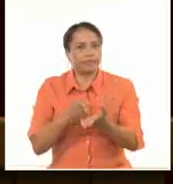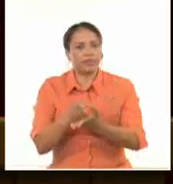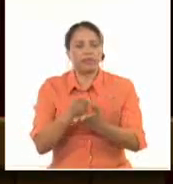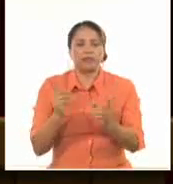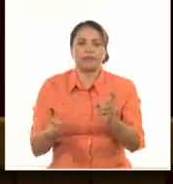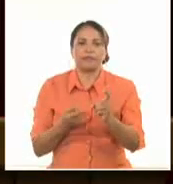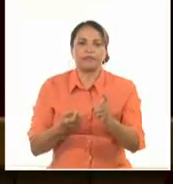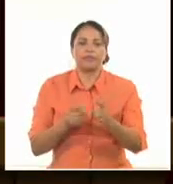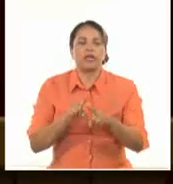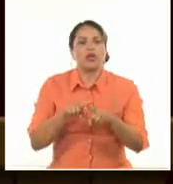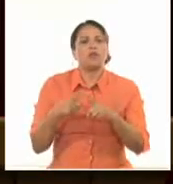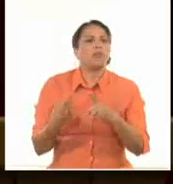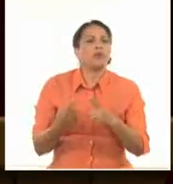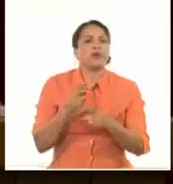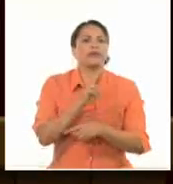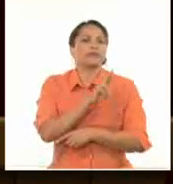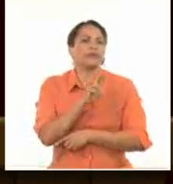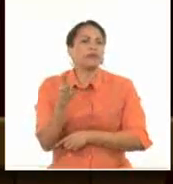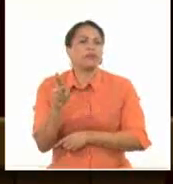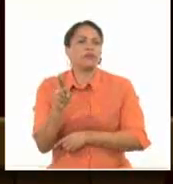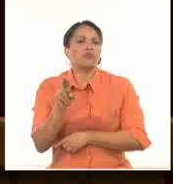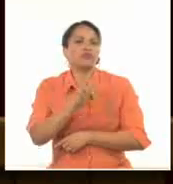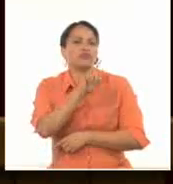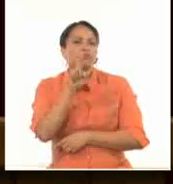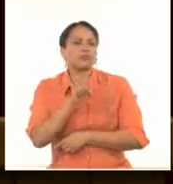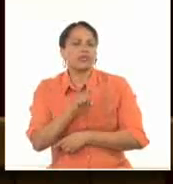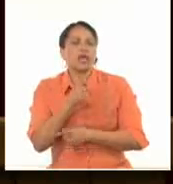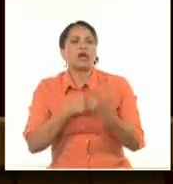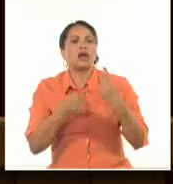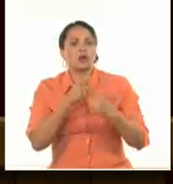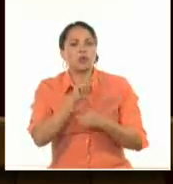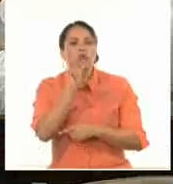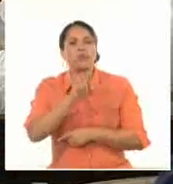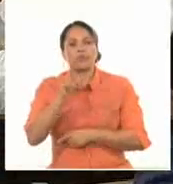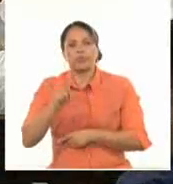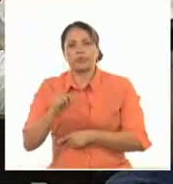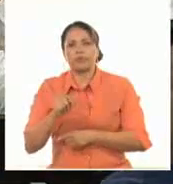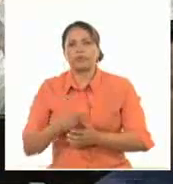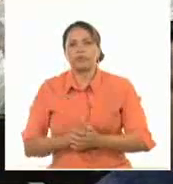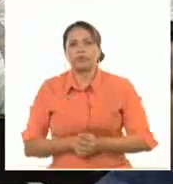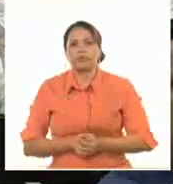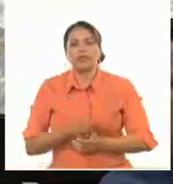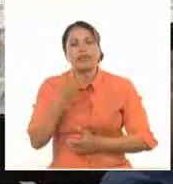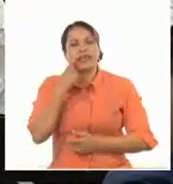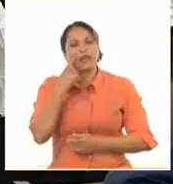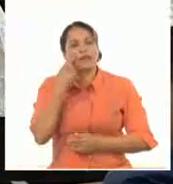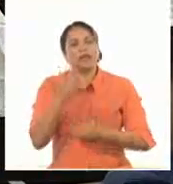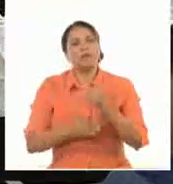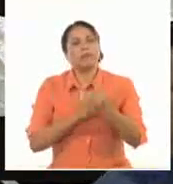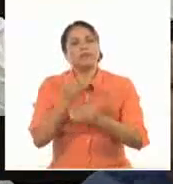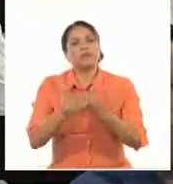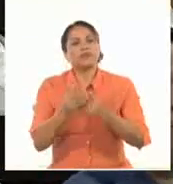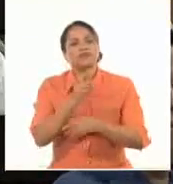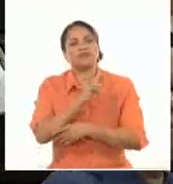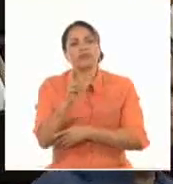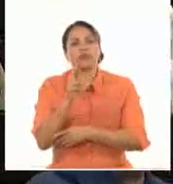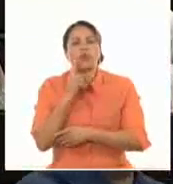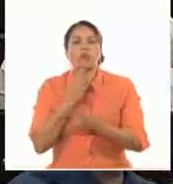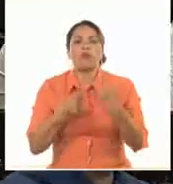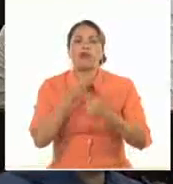por qué la revolución? Se preguntan algunos que siguen viendo el proceso revolucionario como una meta ya